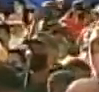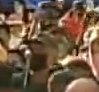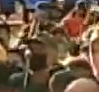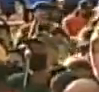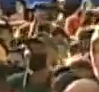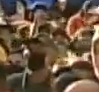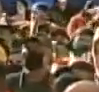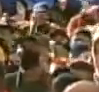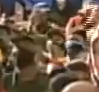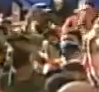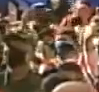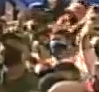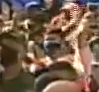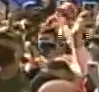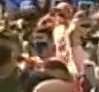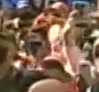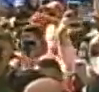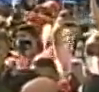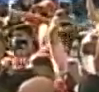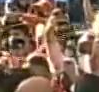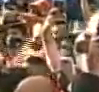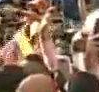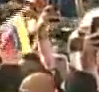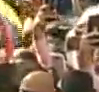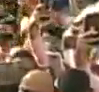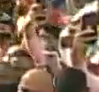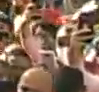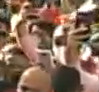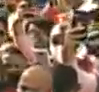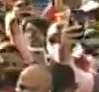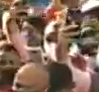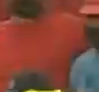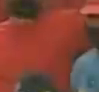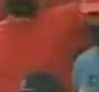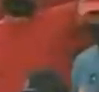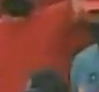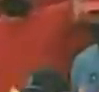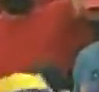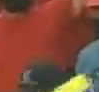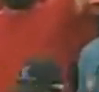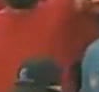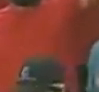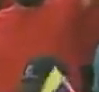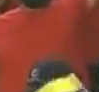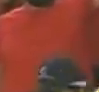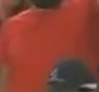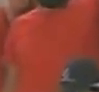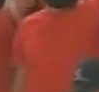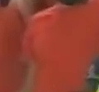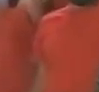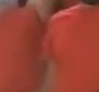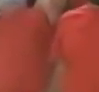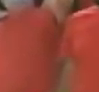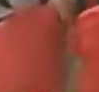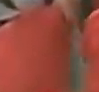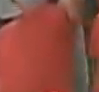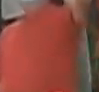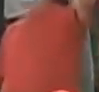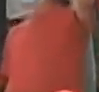Con ustedes, el hijo del comandante